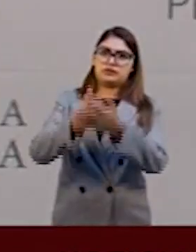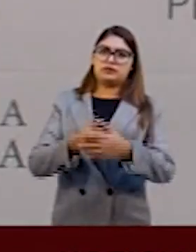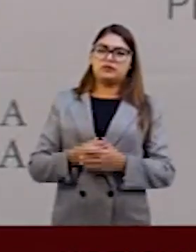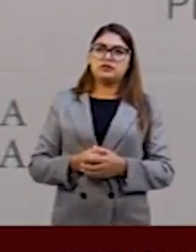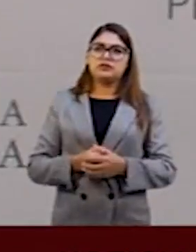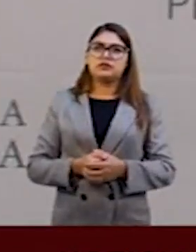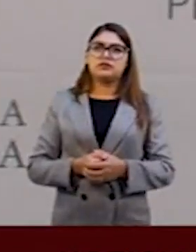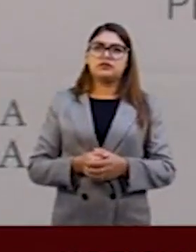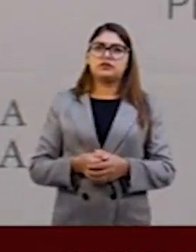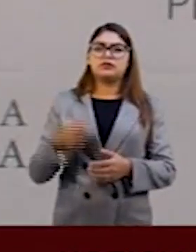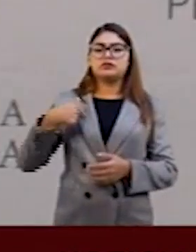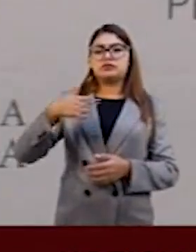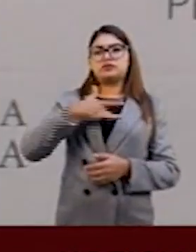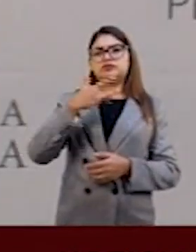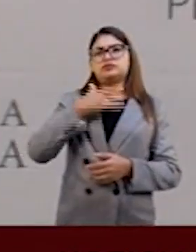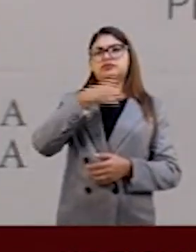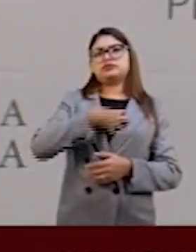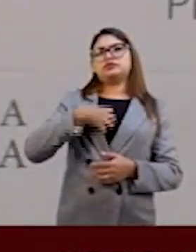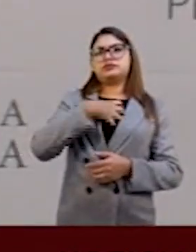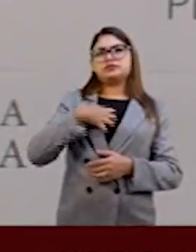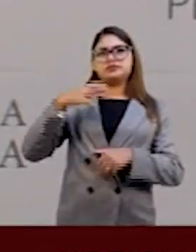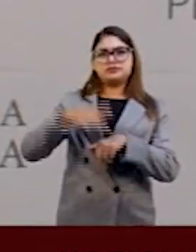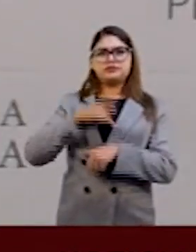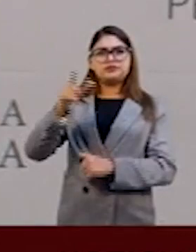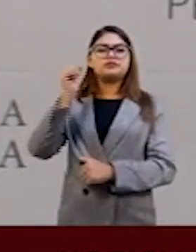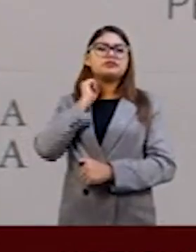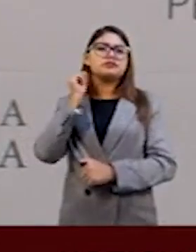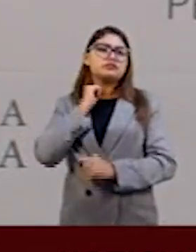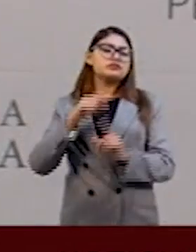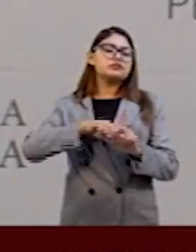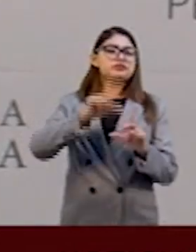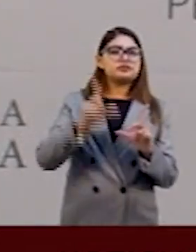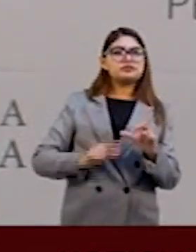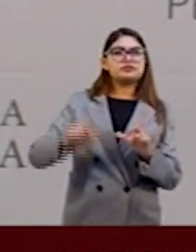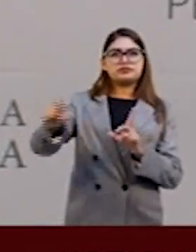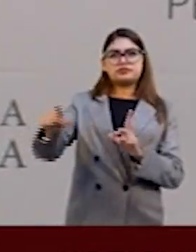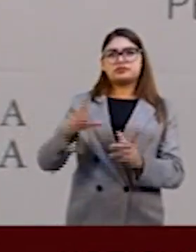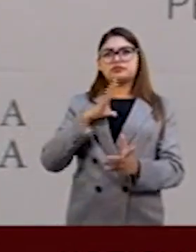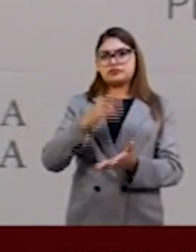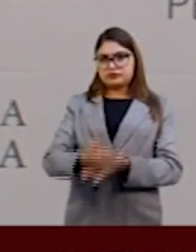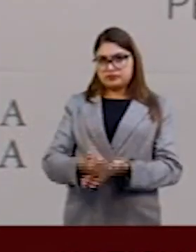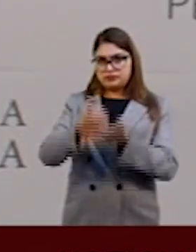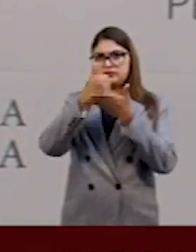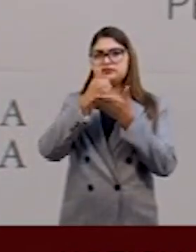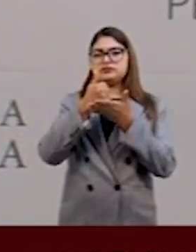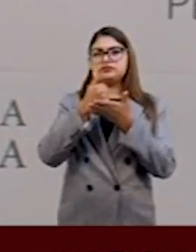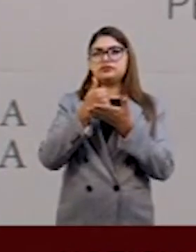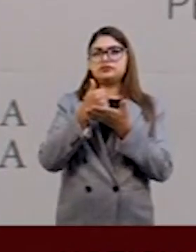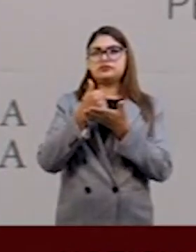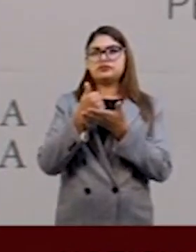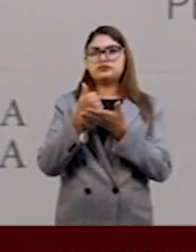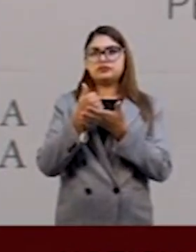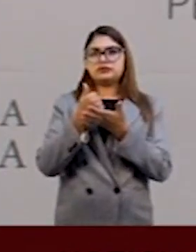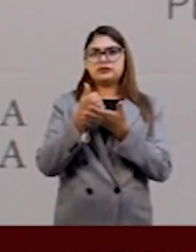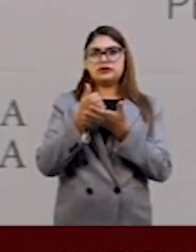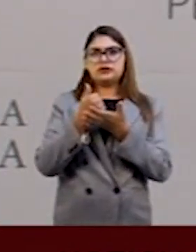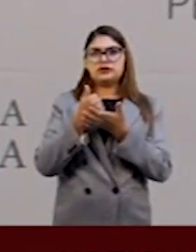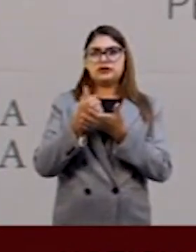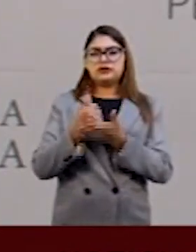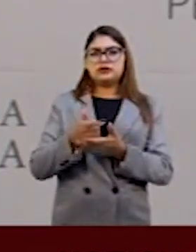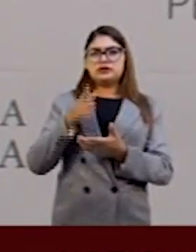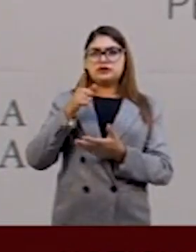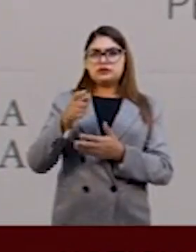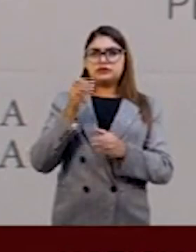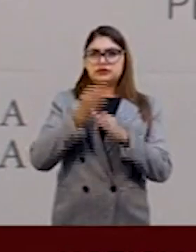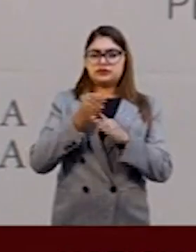A mí me da gusto que el Senado de la República haya contribuido en el lugar que